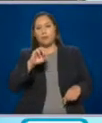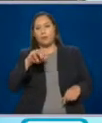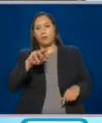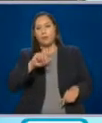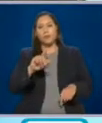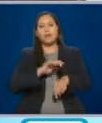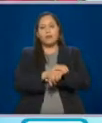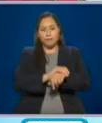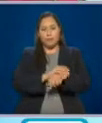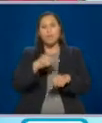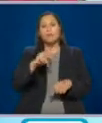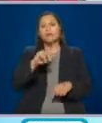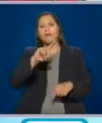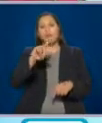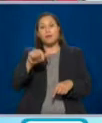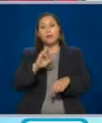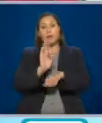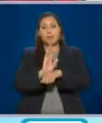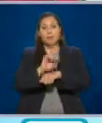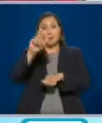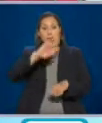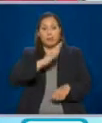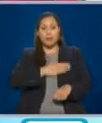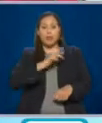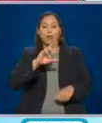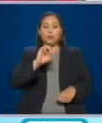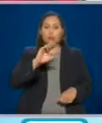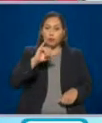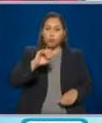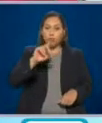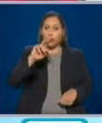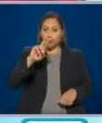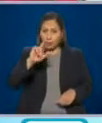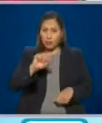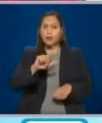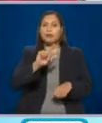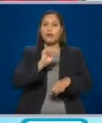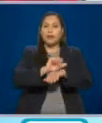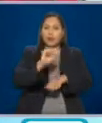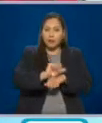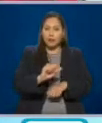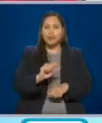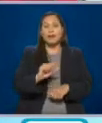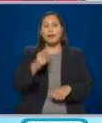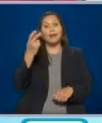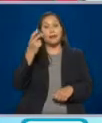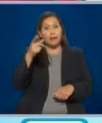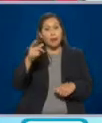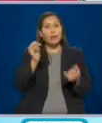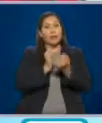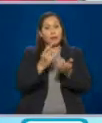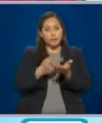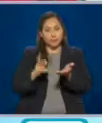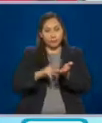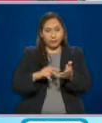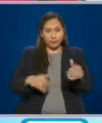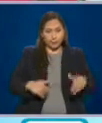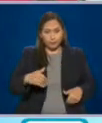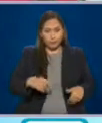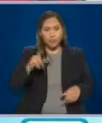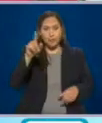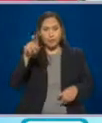hizo películas en España con Rocío Dúrcal, Claro. en Wow, Argentina, sí, su carrera. en muchas, y hizo teatro también, no solamente lo hizo,